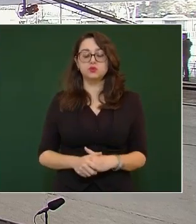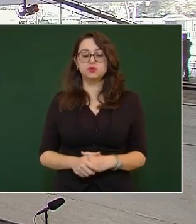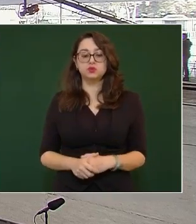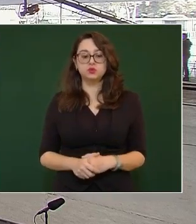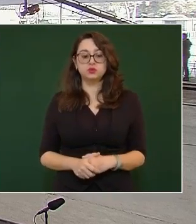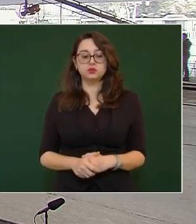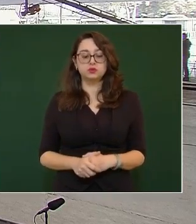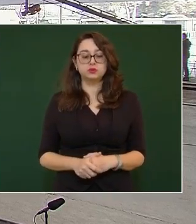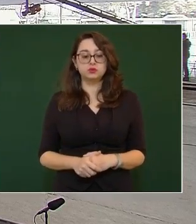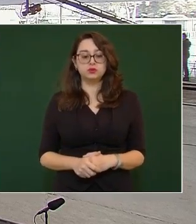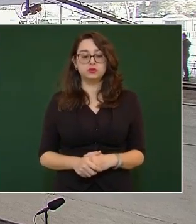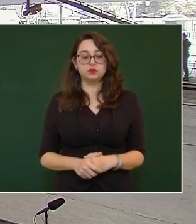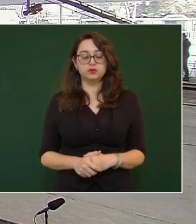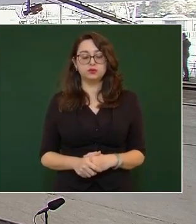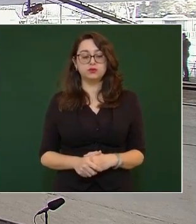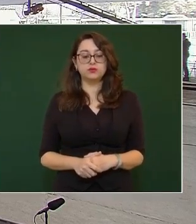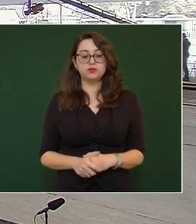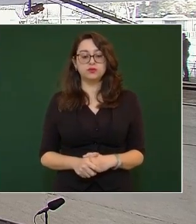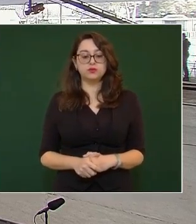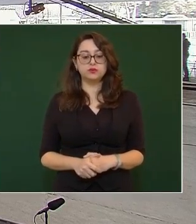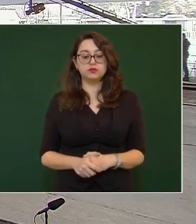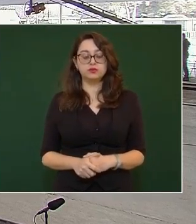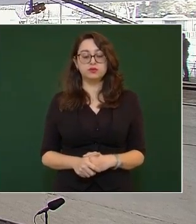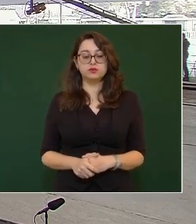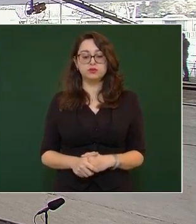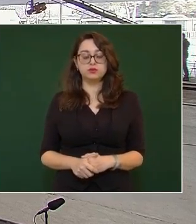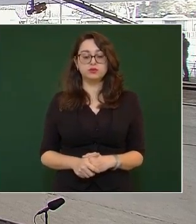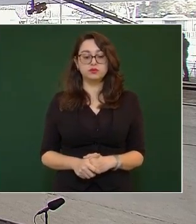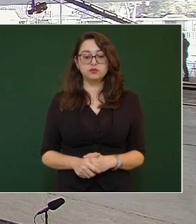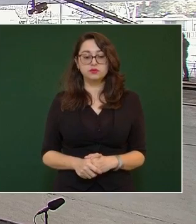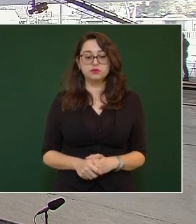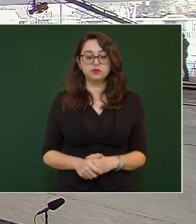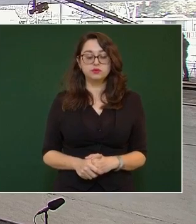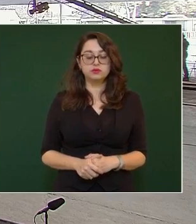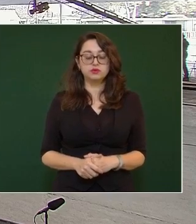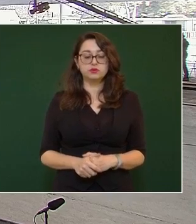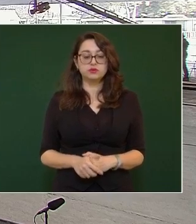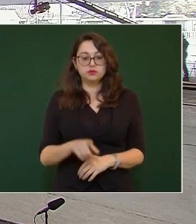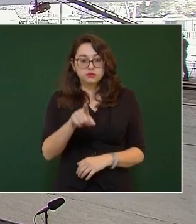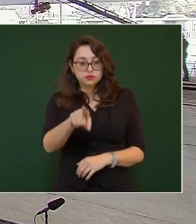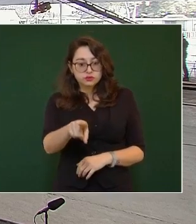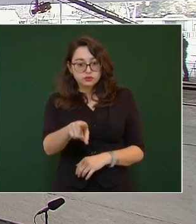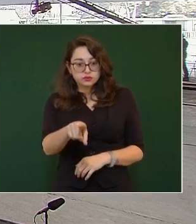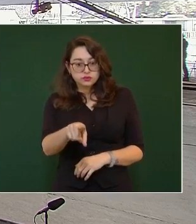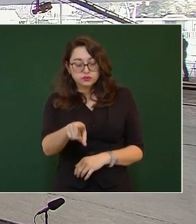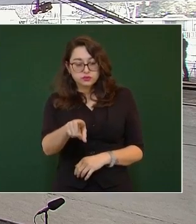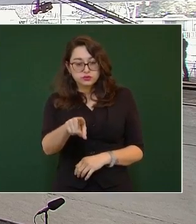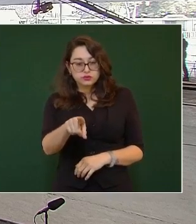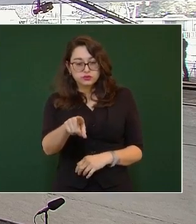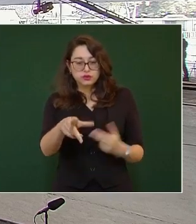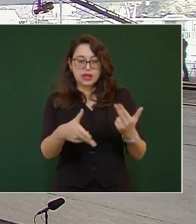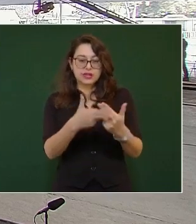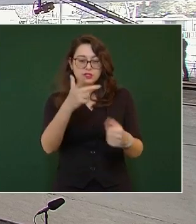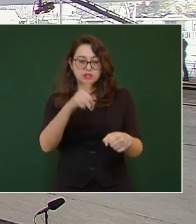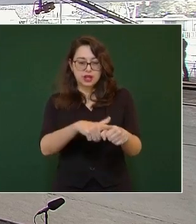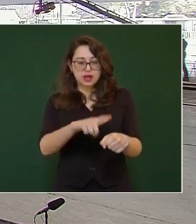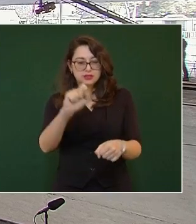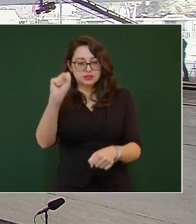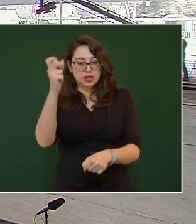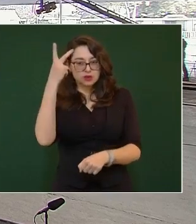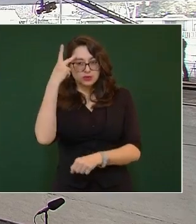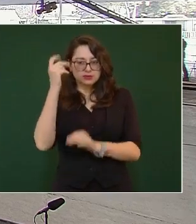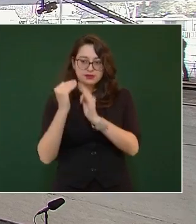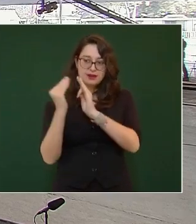Vamos a… bueno, sí, no es eres nacional y San Luis, además,